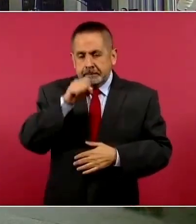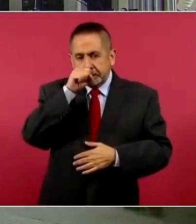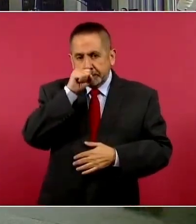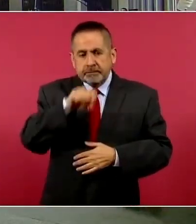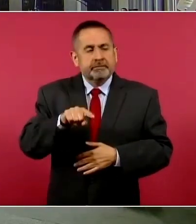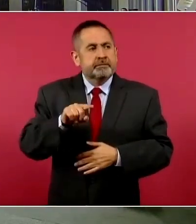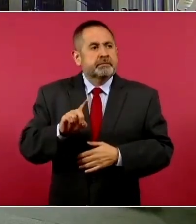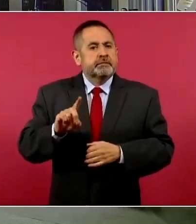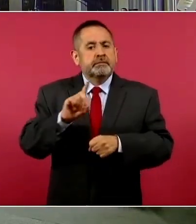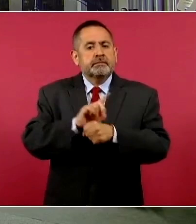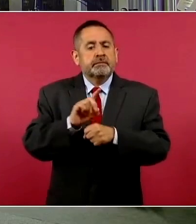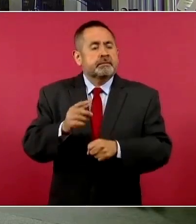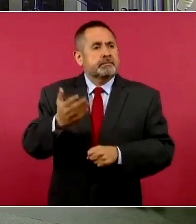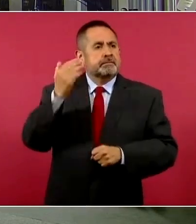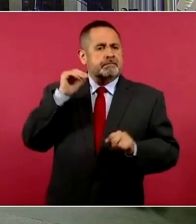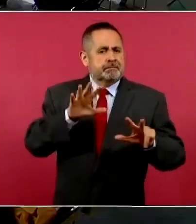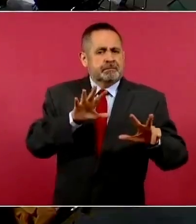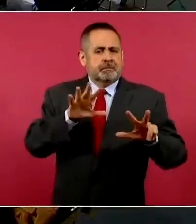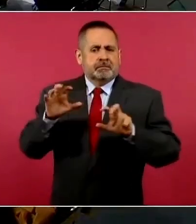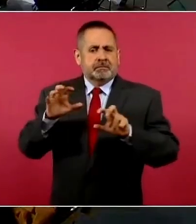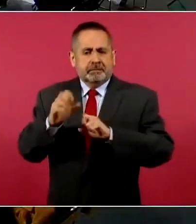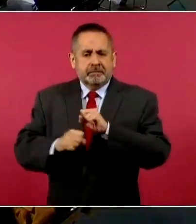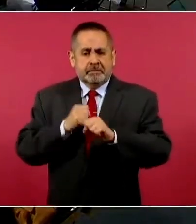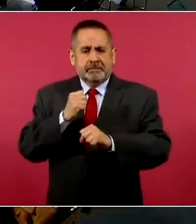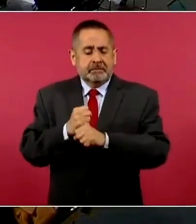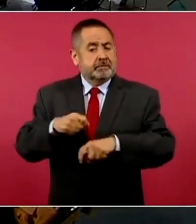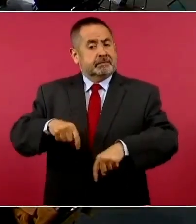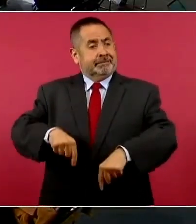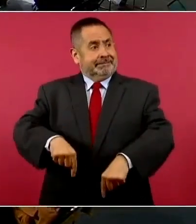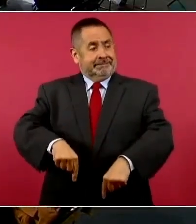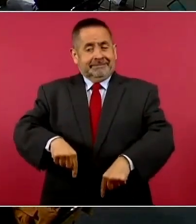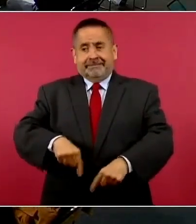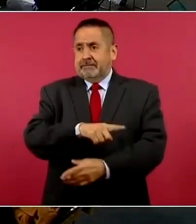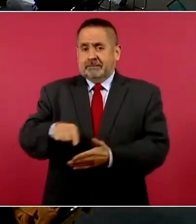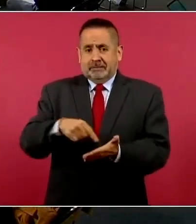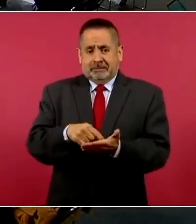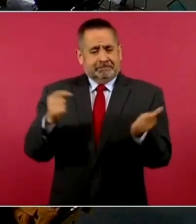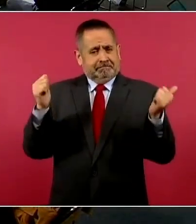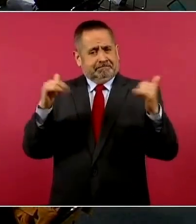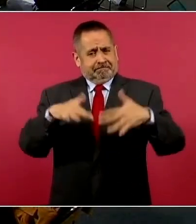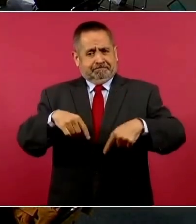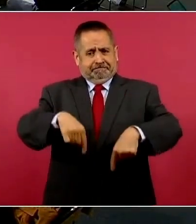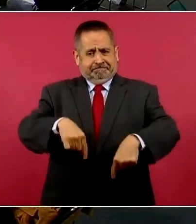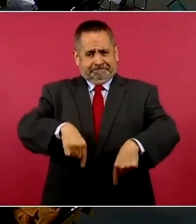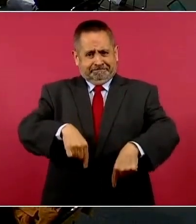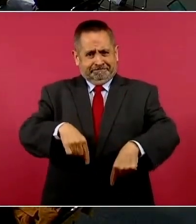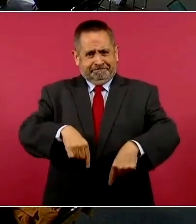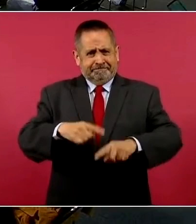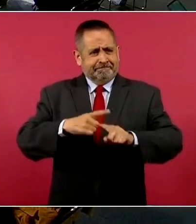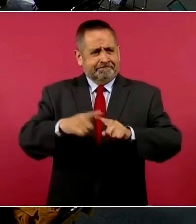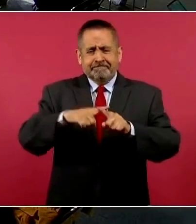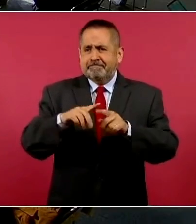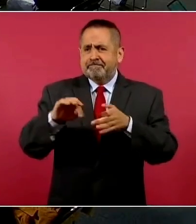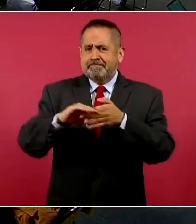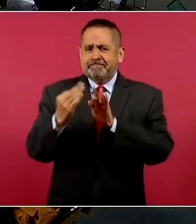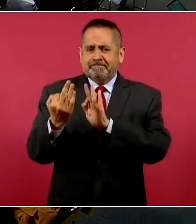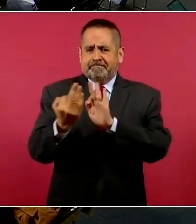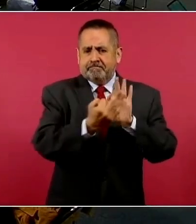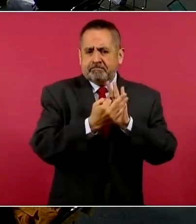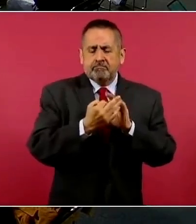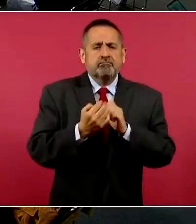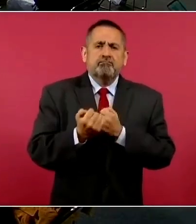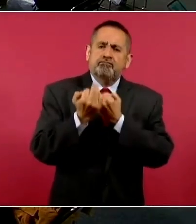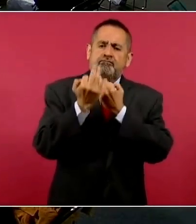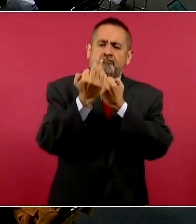hace 800 años, aquí venían a gente de todo alrededor a exponer los problemas a